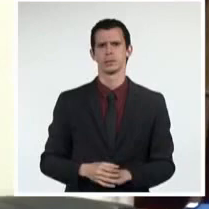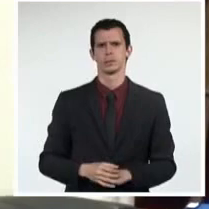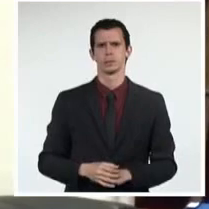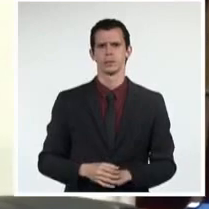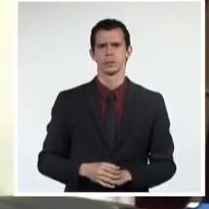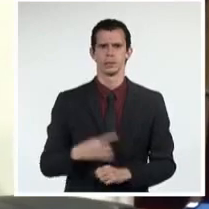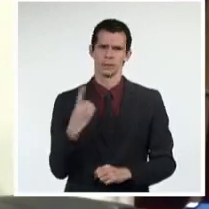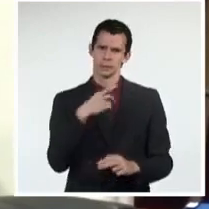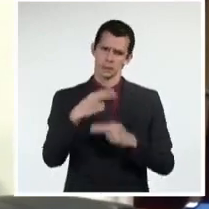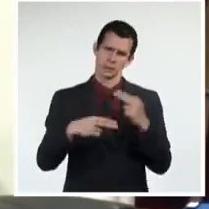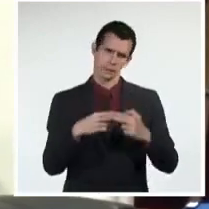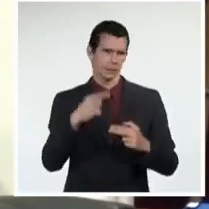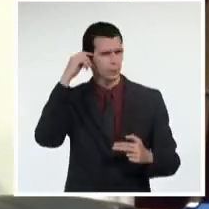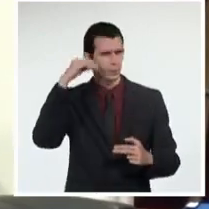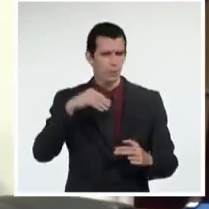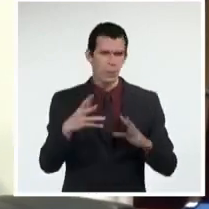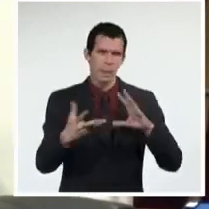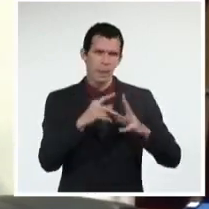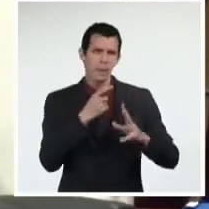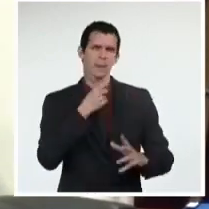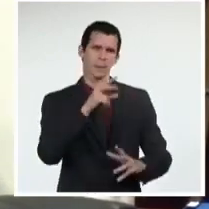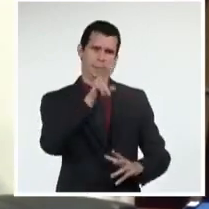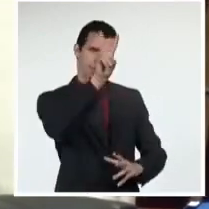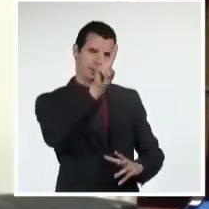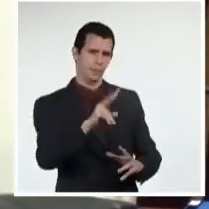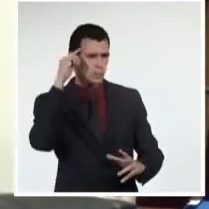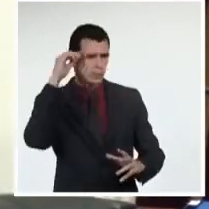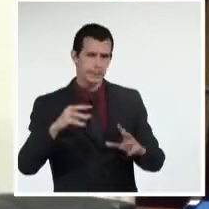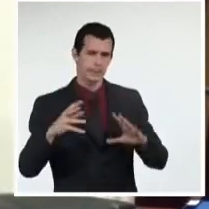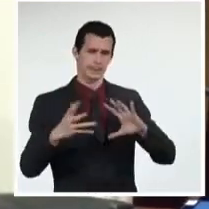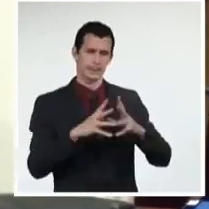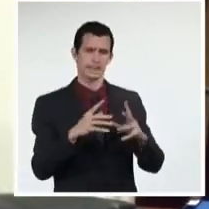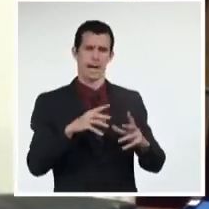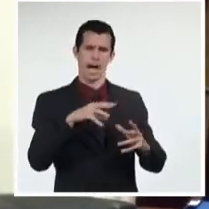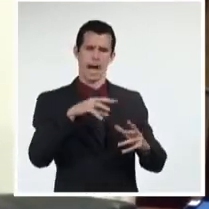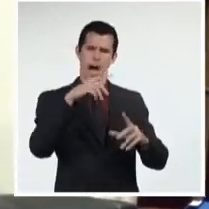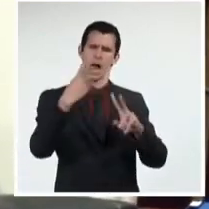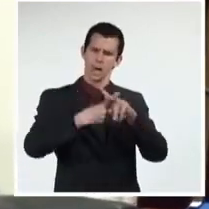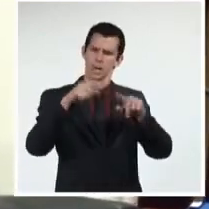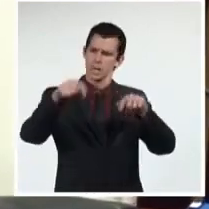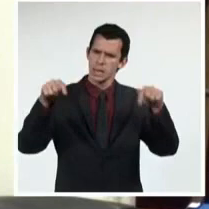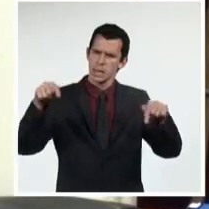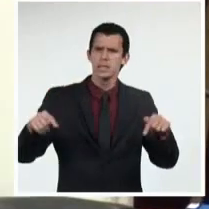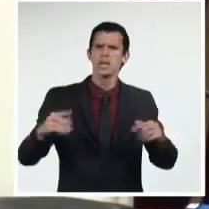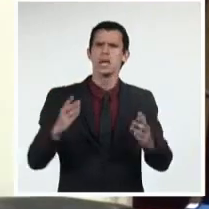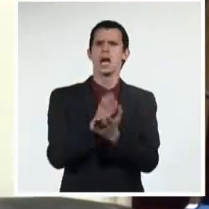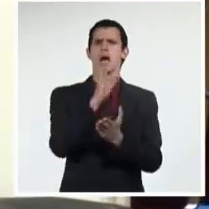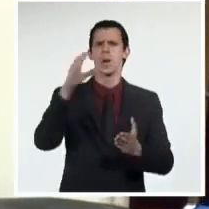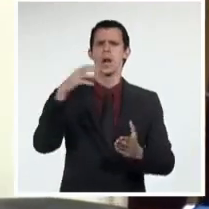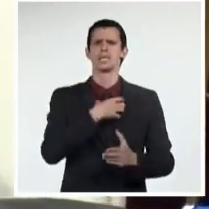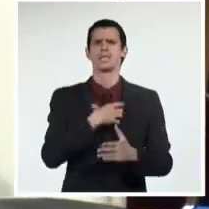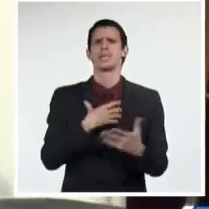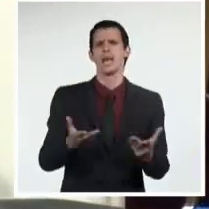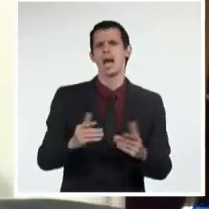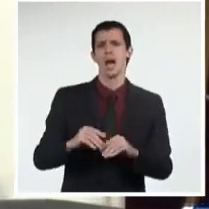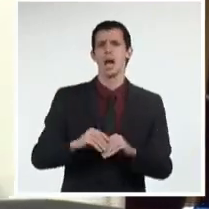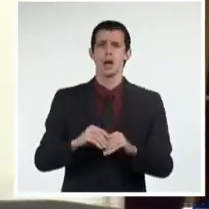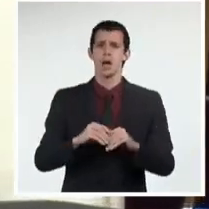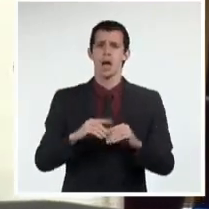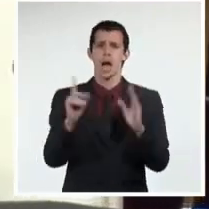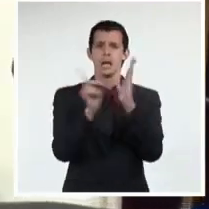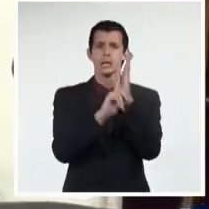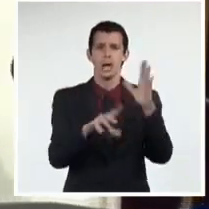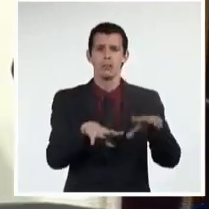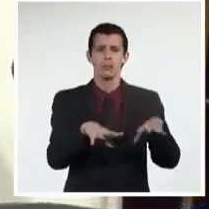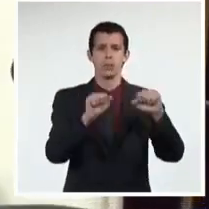diagnóstico. Nosotros tenemos muchas escuelas, una cifra significativa de escuelas que cuentan con baterías, pero que hace